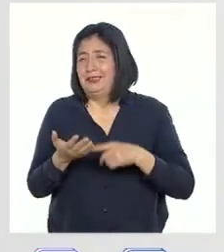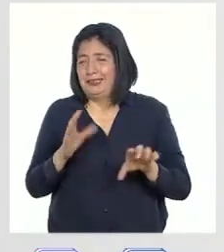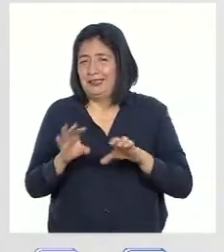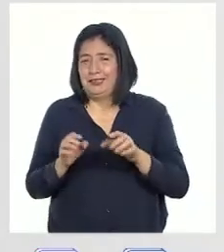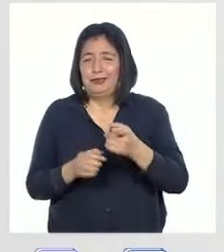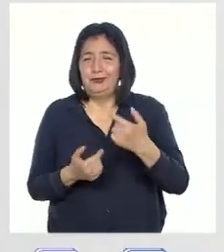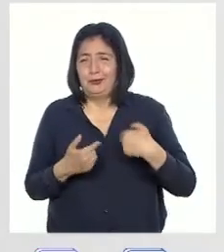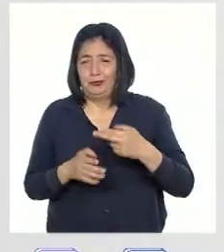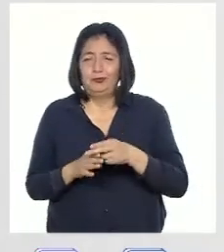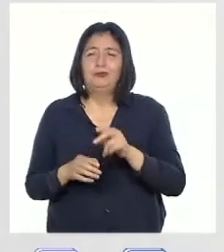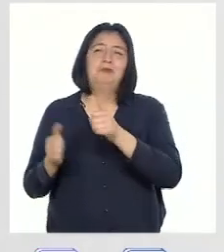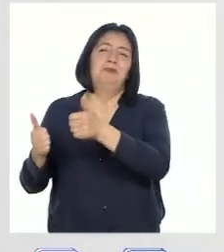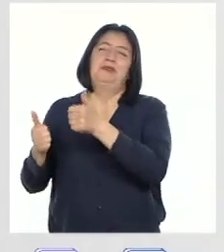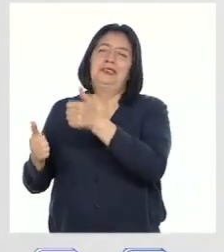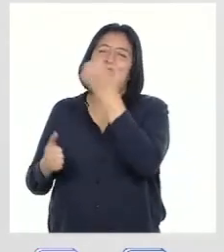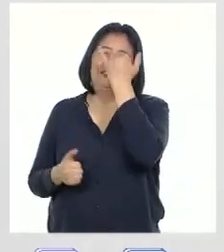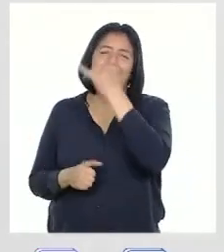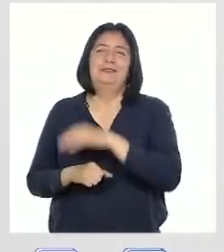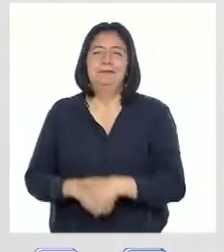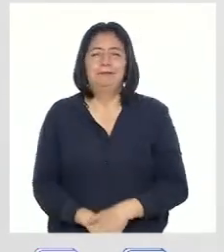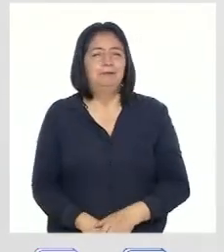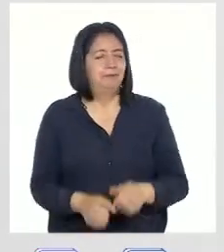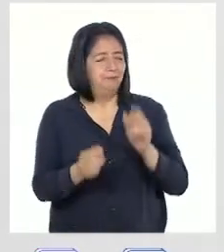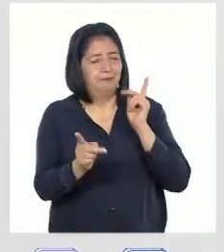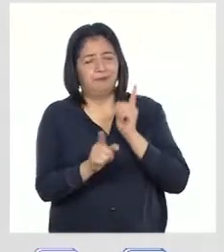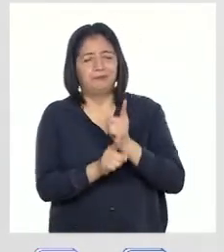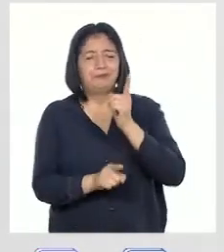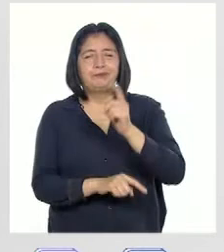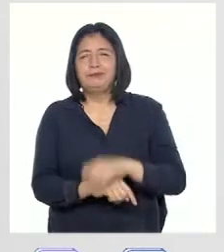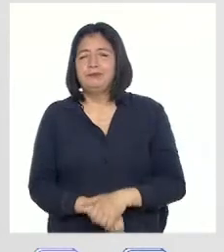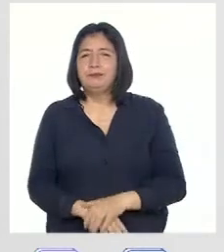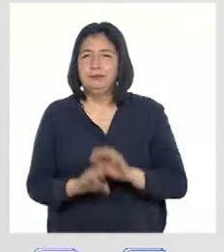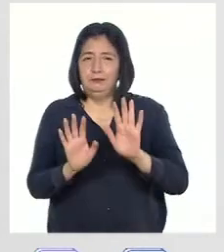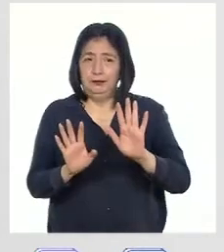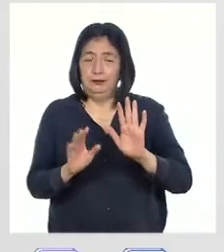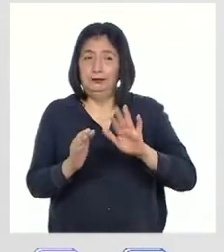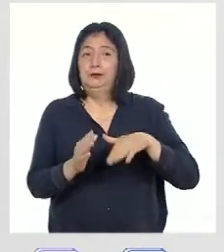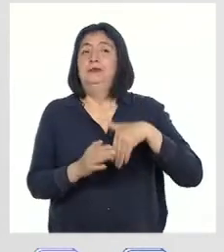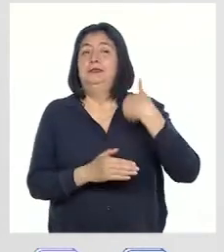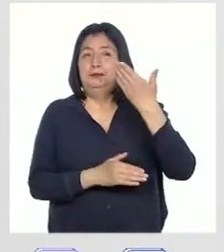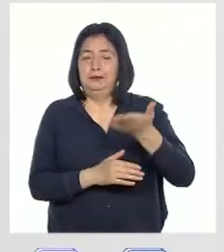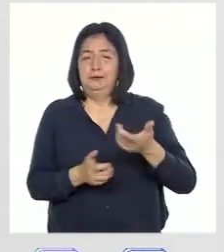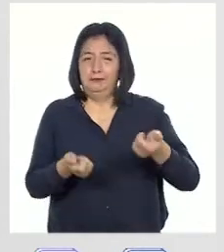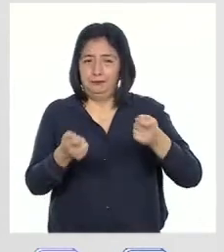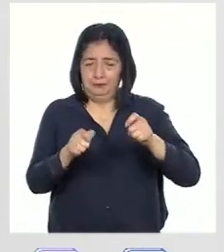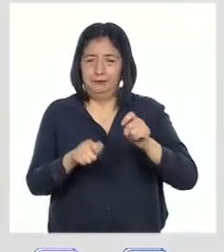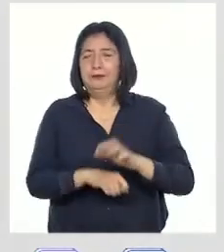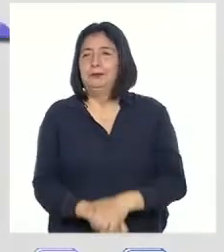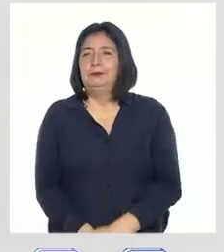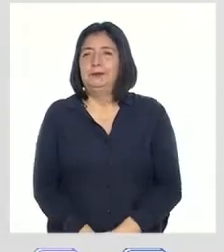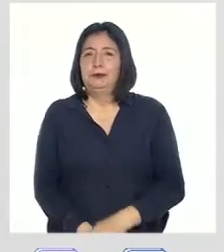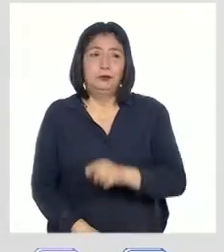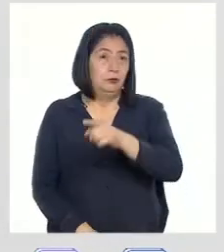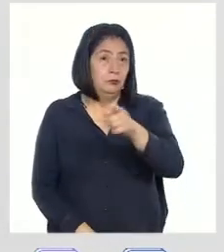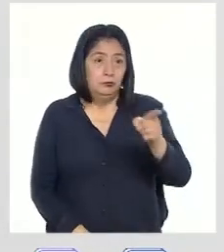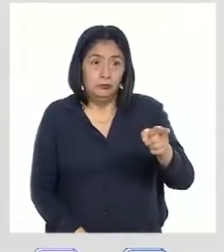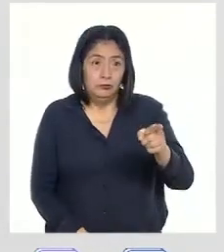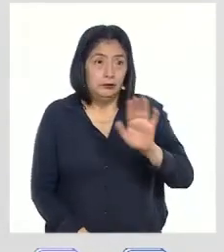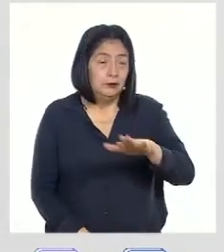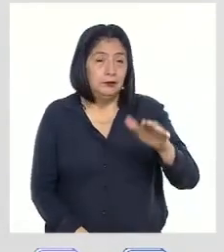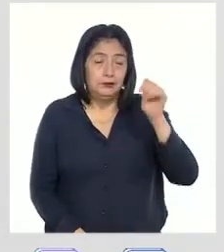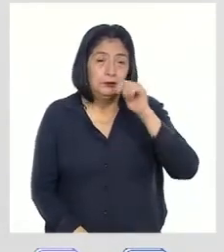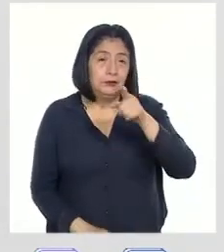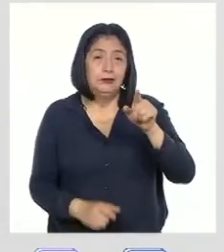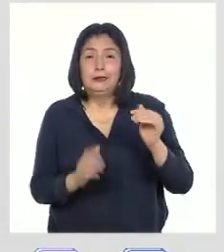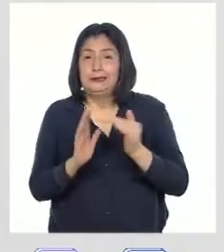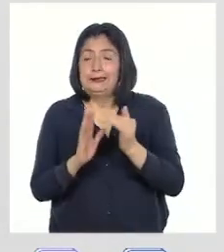nosotros? Me parece una excelente idea. ¡Perfecto! Pero lo veremos después de la pausa. Y ustedes, chicas y